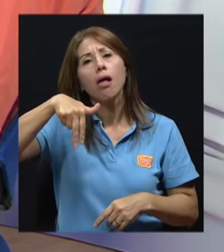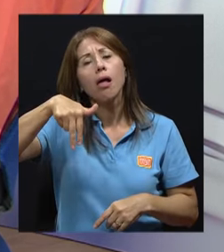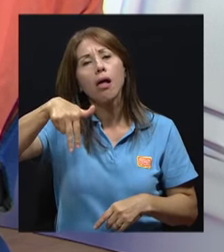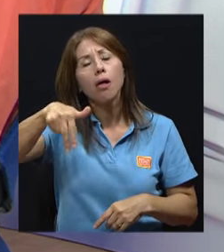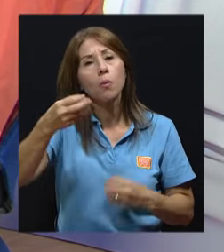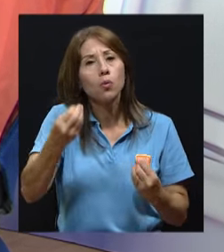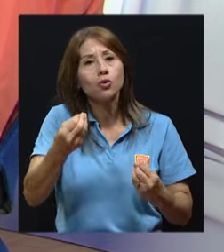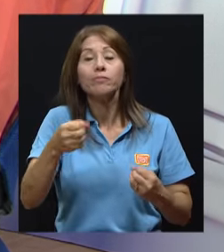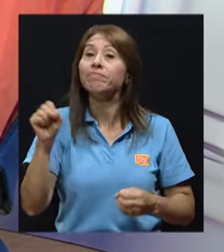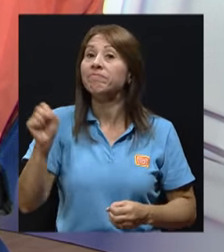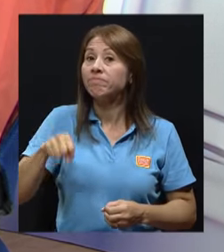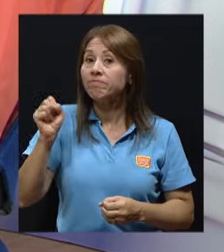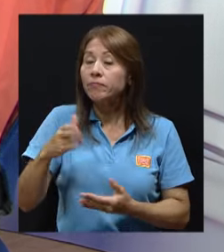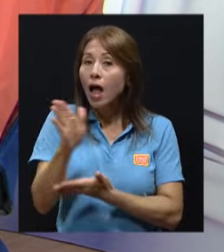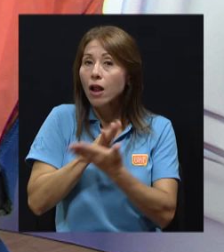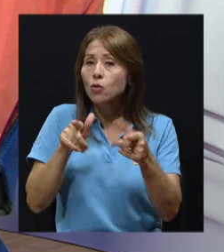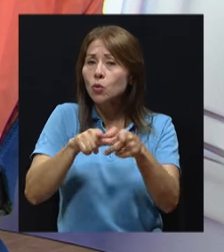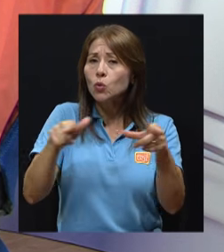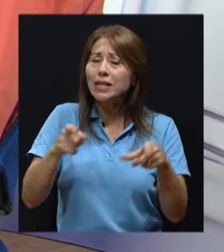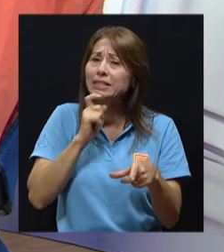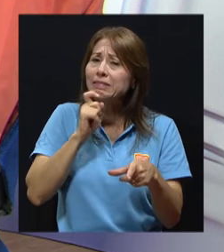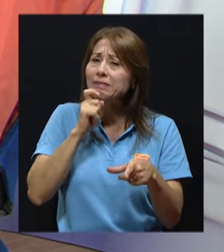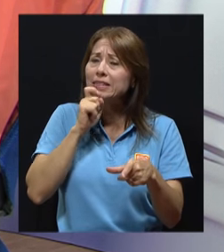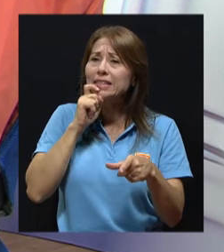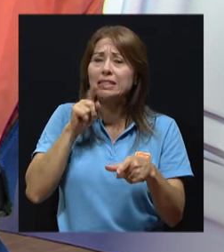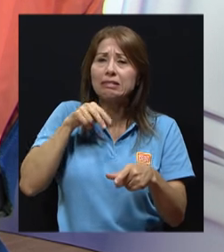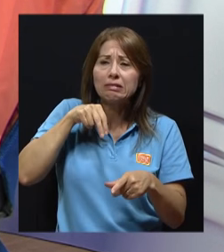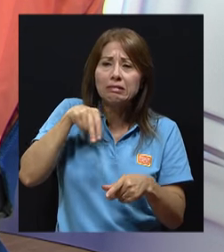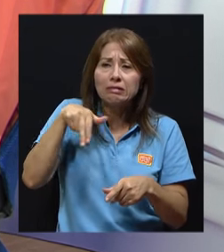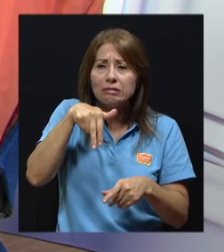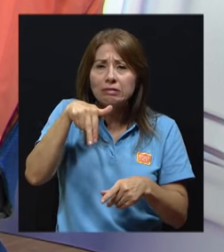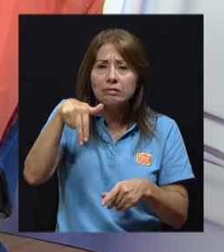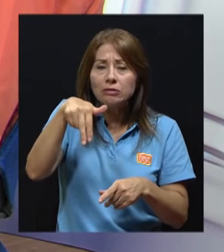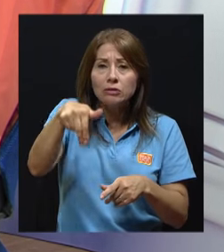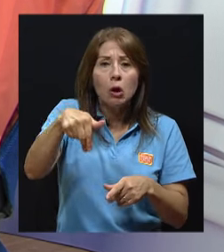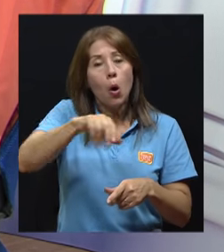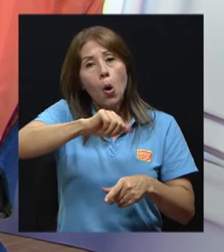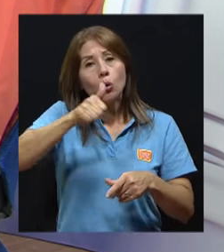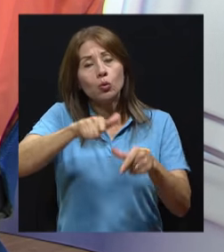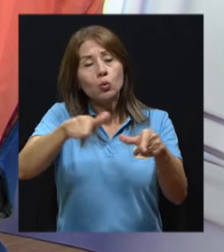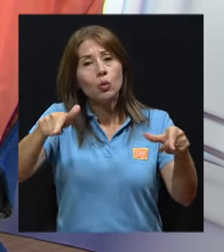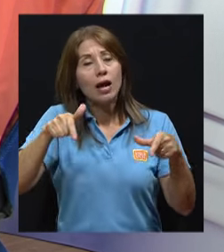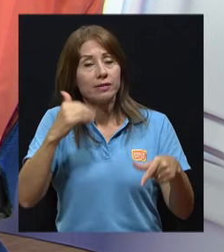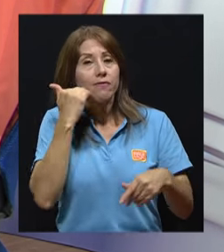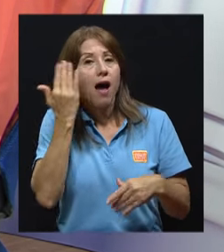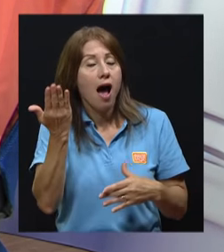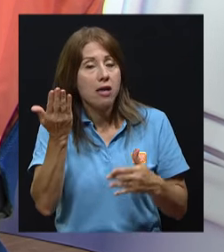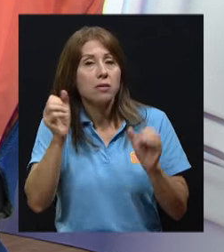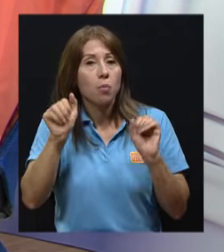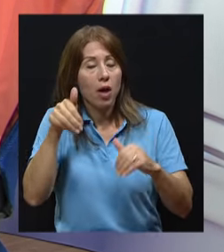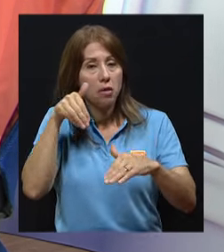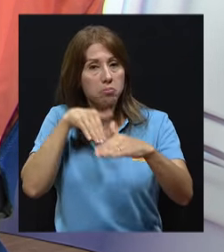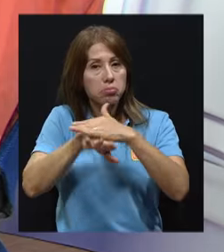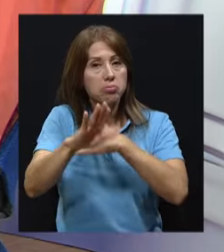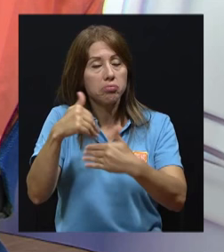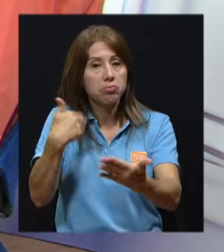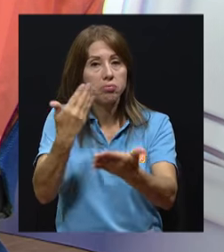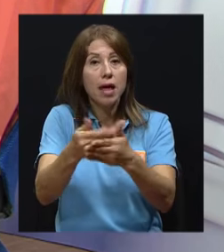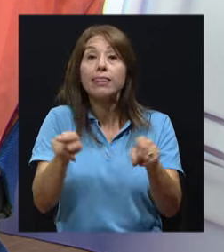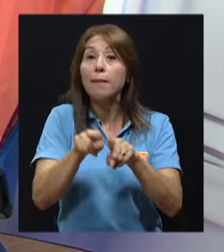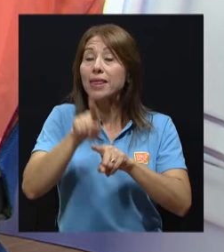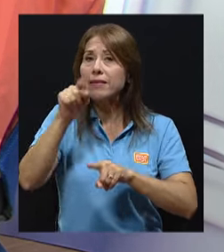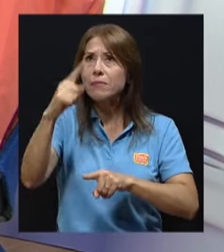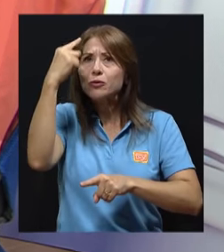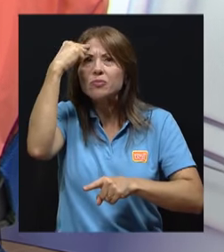son unos sitios este de difícil acceso otros son de fácil acceso También tenemos que plantearnos